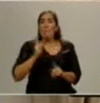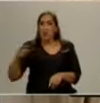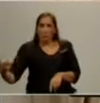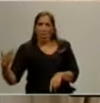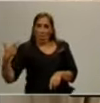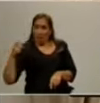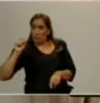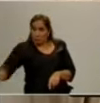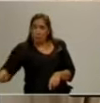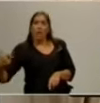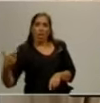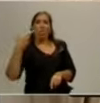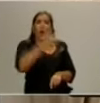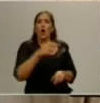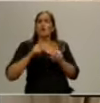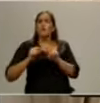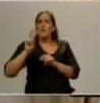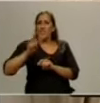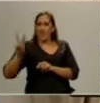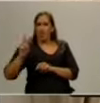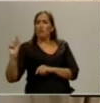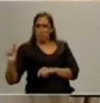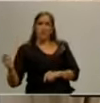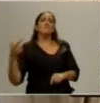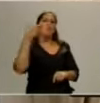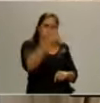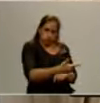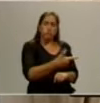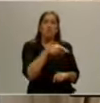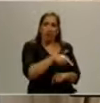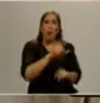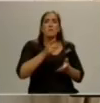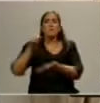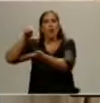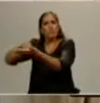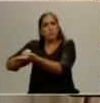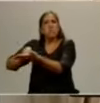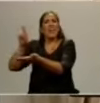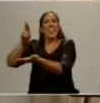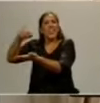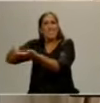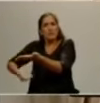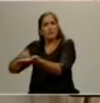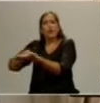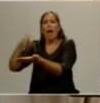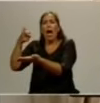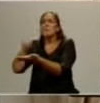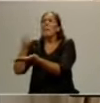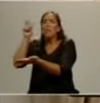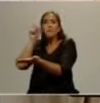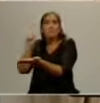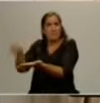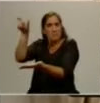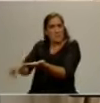arma 22, que está registrada como tal en el RENAL, que es donde está el registro de armas.